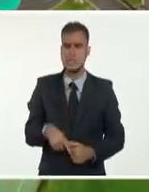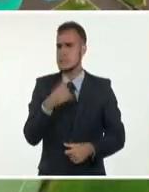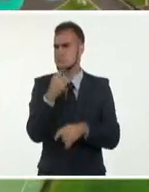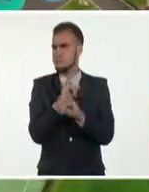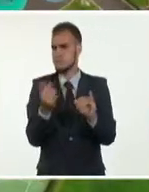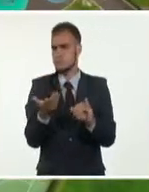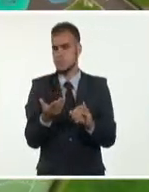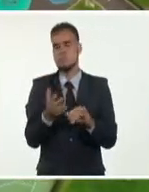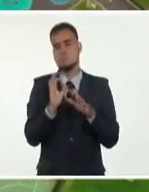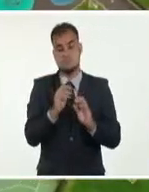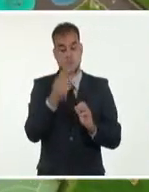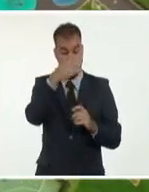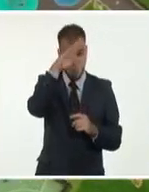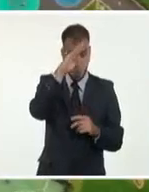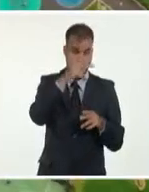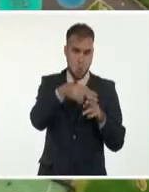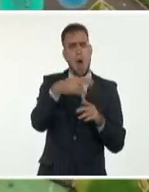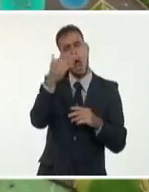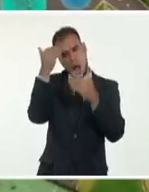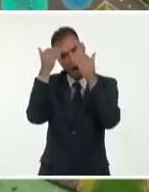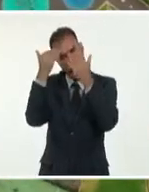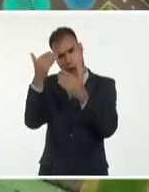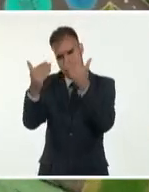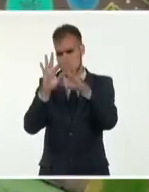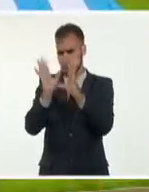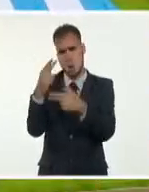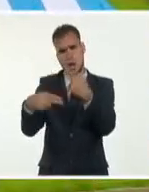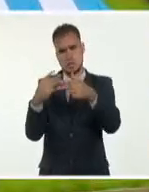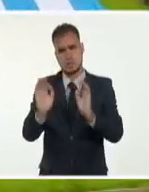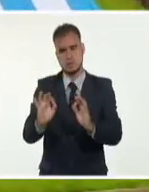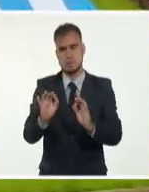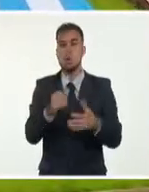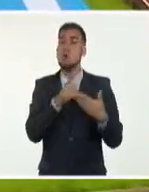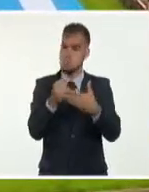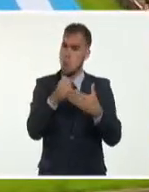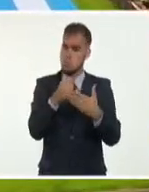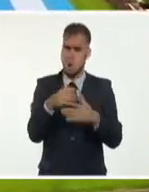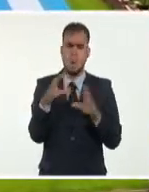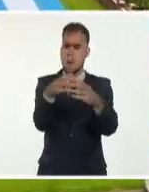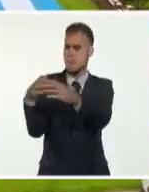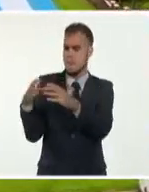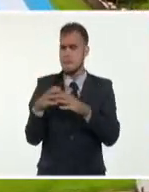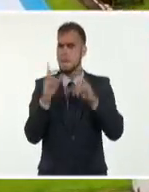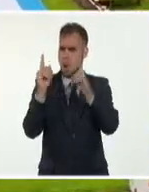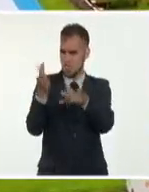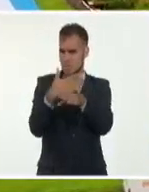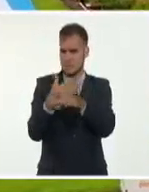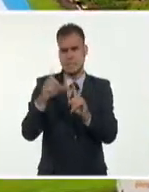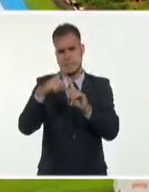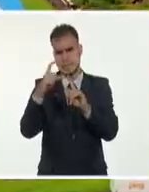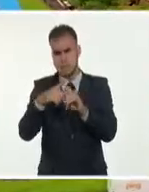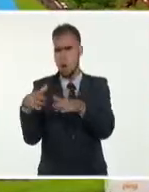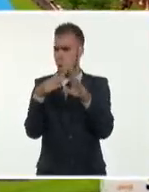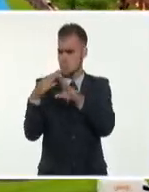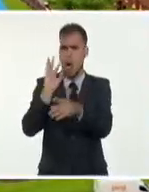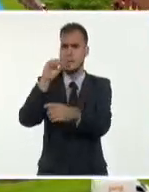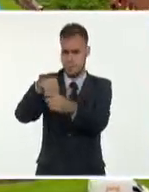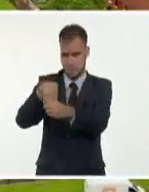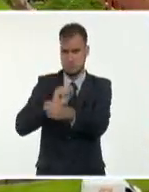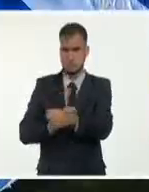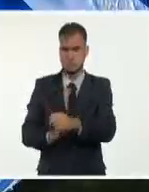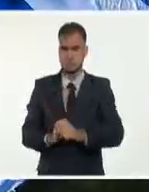nombre del pueblo de cuba la iniciativa apoyada además por partidos políticos organizaciones sindicales y comunitarias y quienes